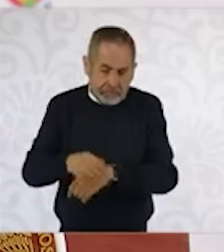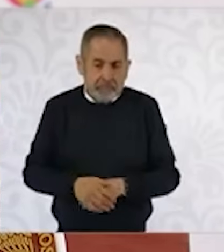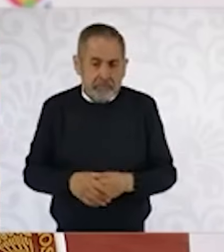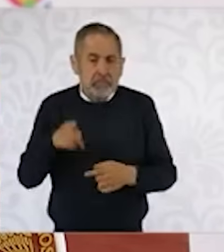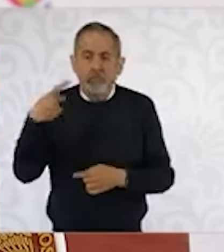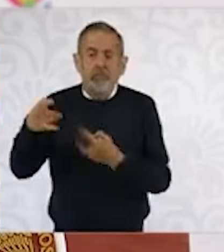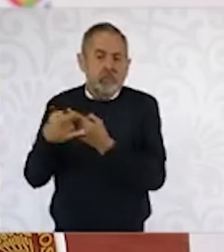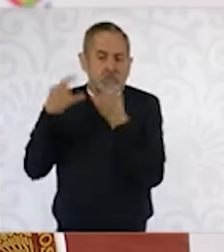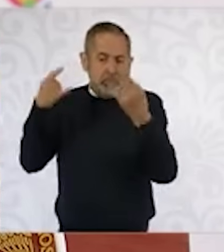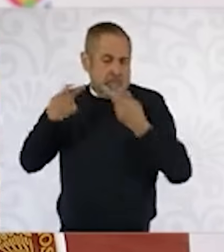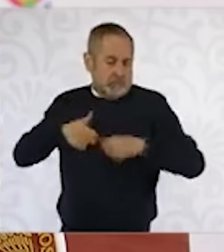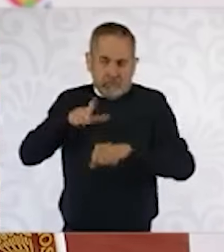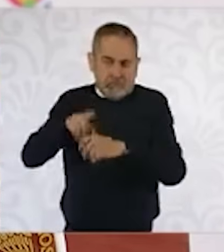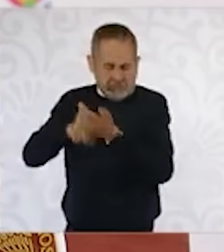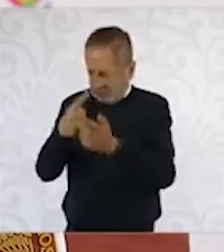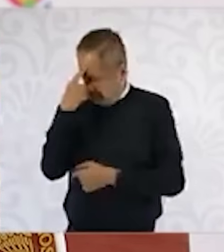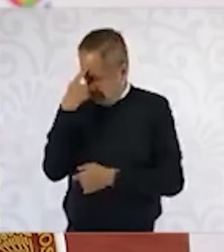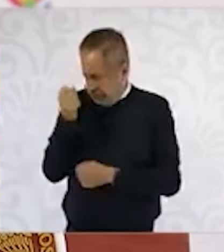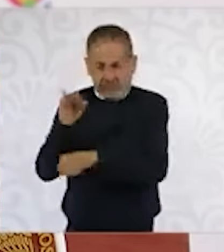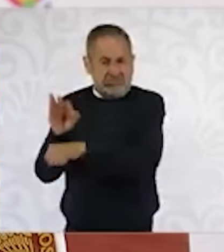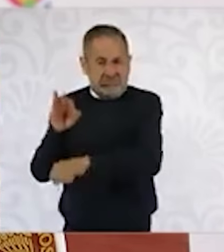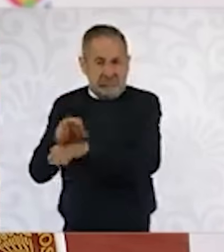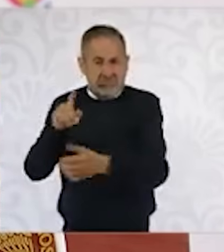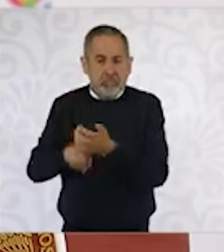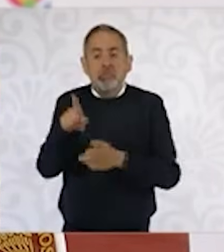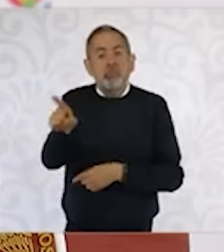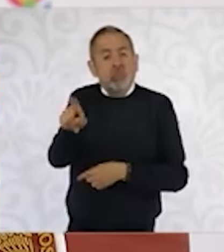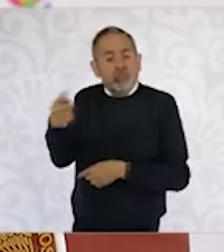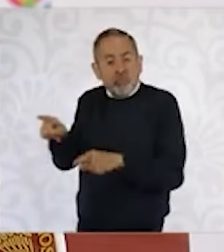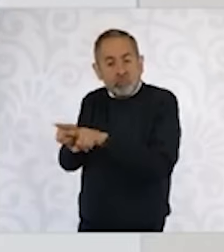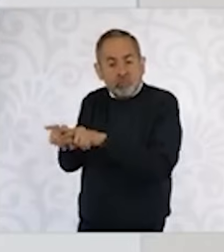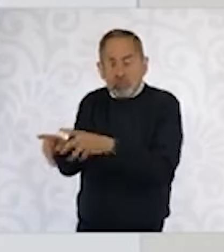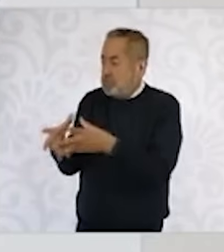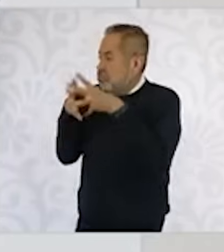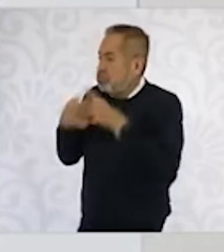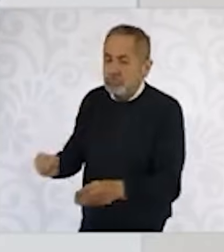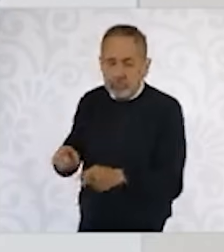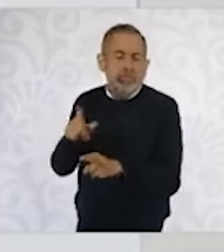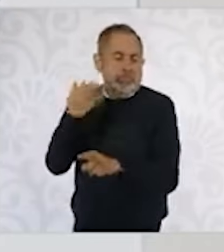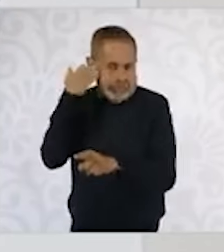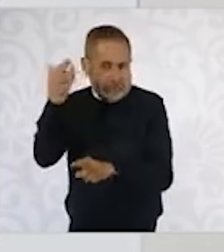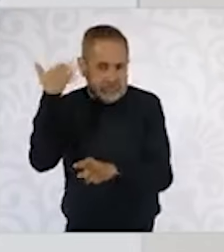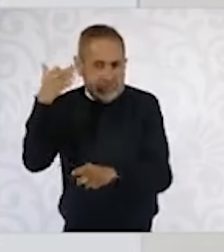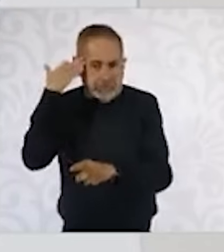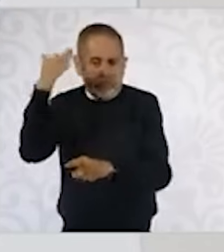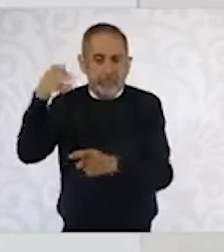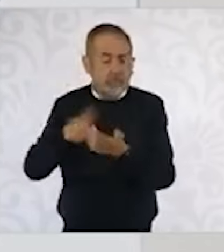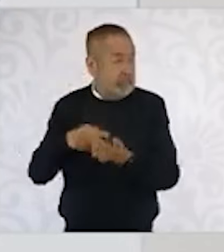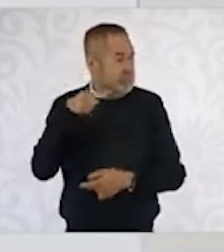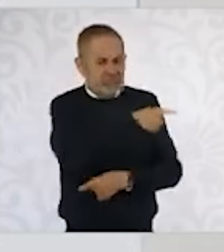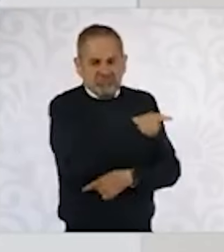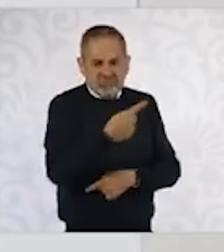por su historia personal, que tiene un hermano desaparecido, en la época donde